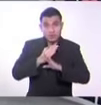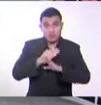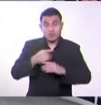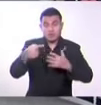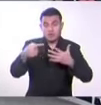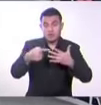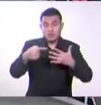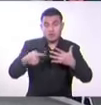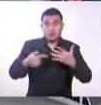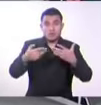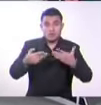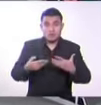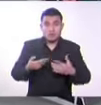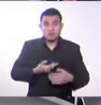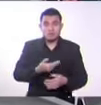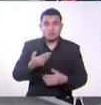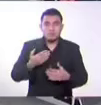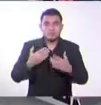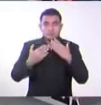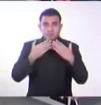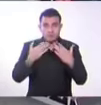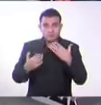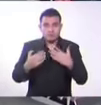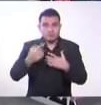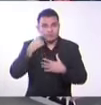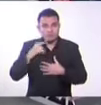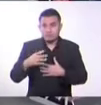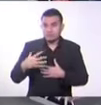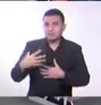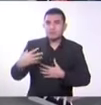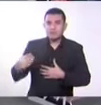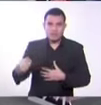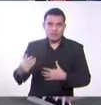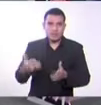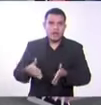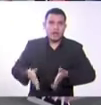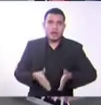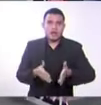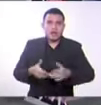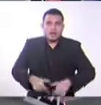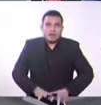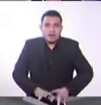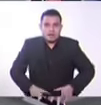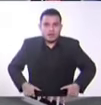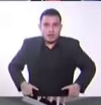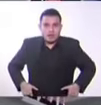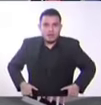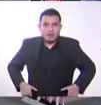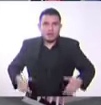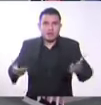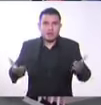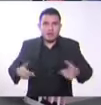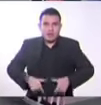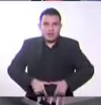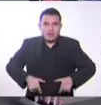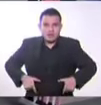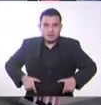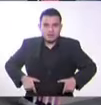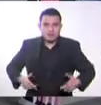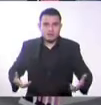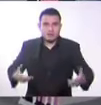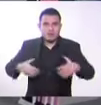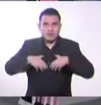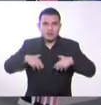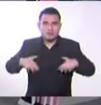que hablábamos? Sí, ¿verdad? Es como salir a la calle en calzoncillos, ¿no? ¿Cómo salir a la calle? Ajá, ¿lo harías, amiguitos